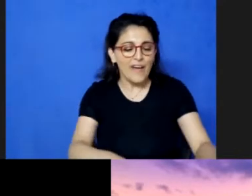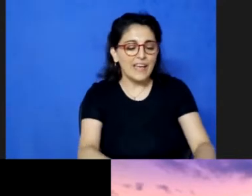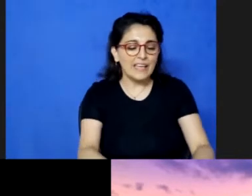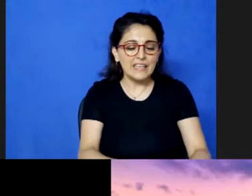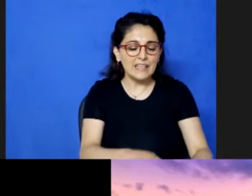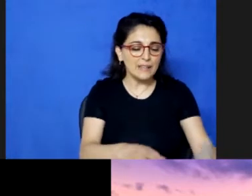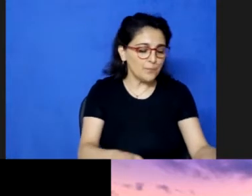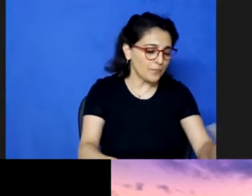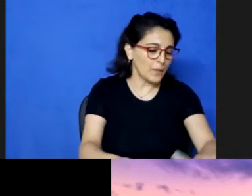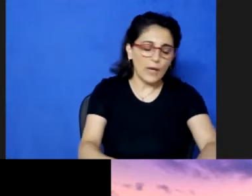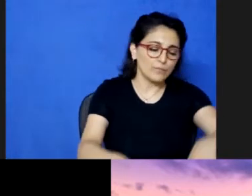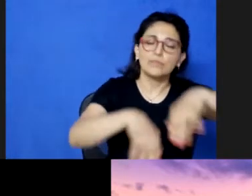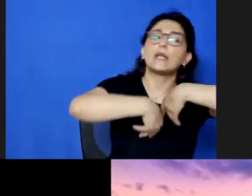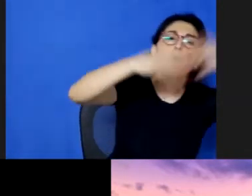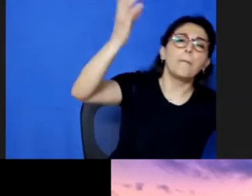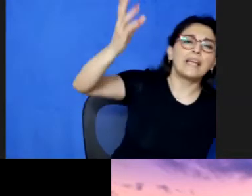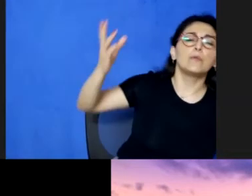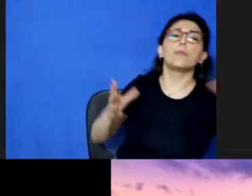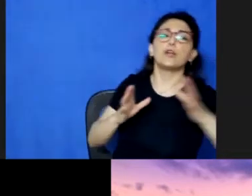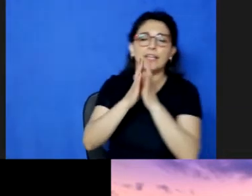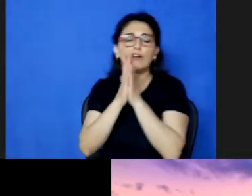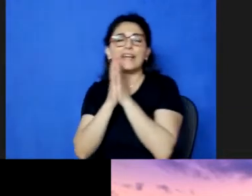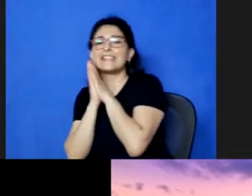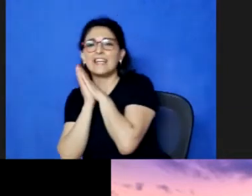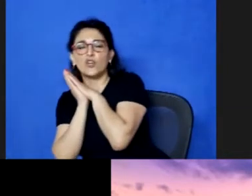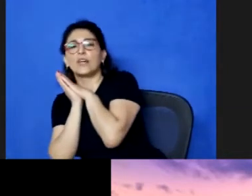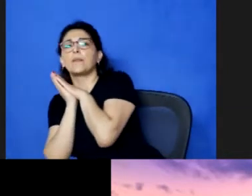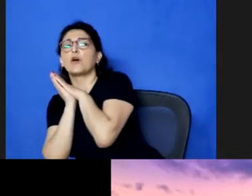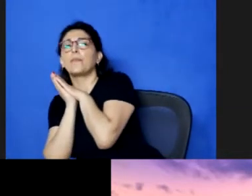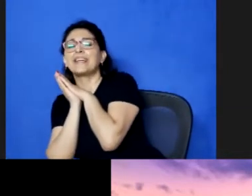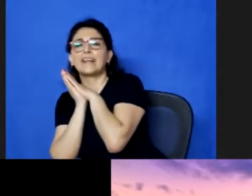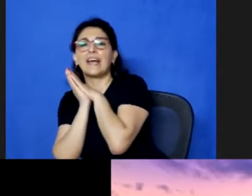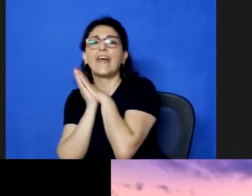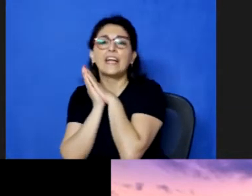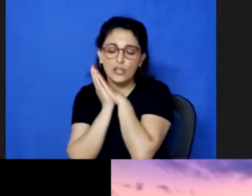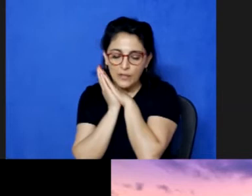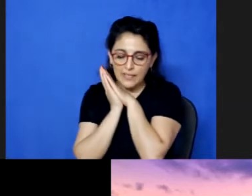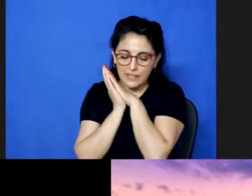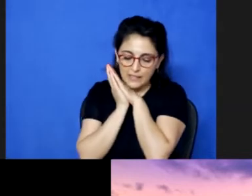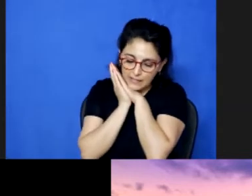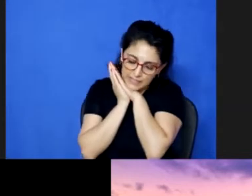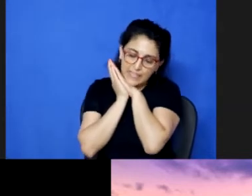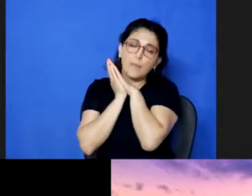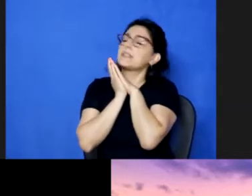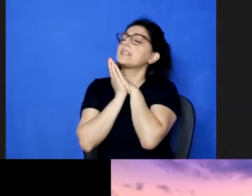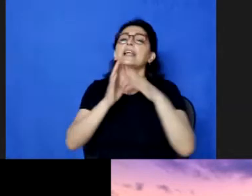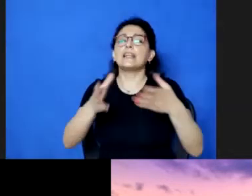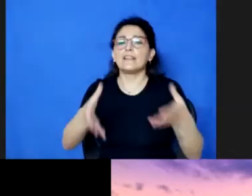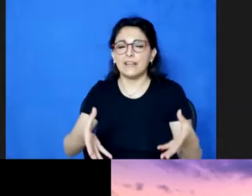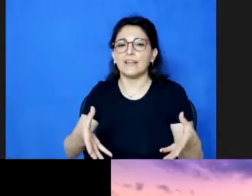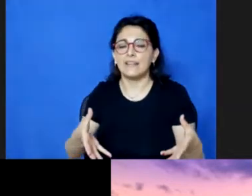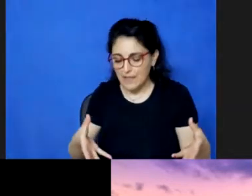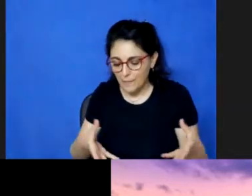bonito. Y, bueno, tenemos más libros, pero les quiero agradecer a ellos que me acompañan cada año, y en especial